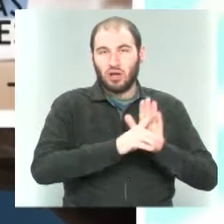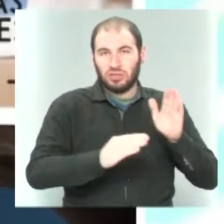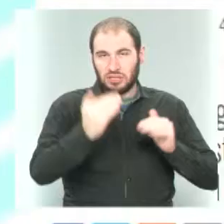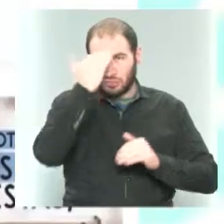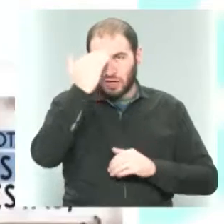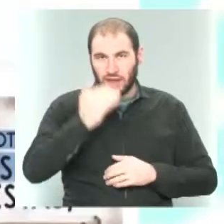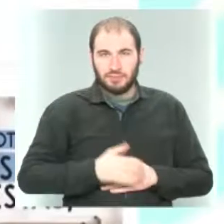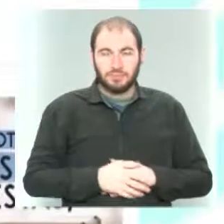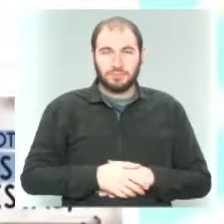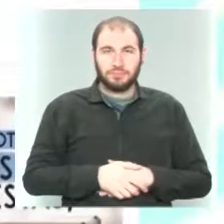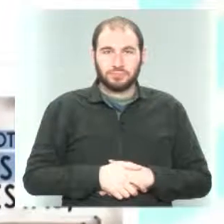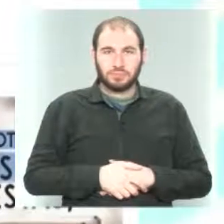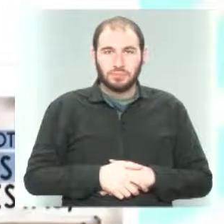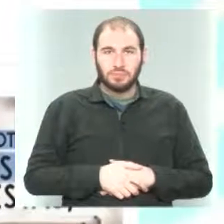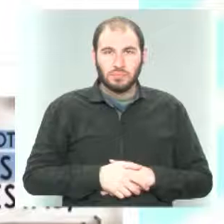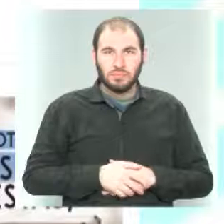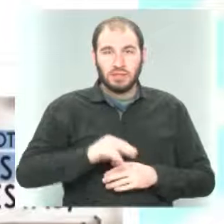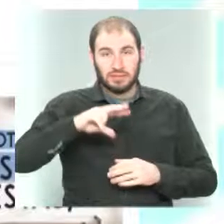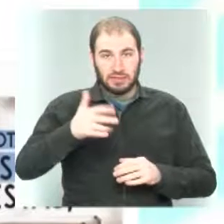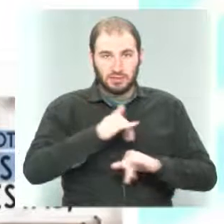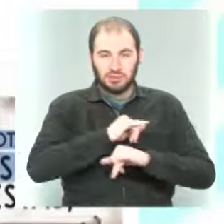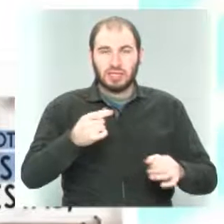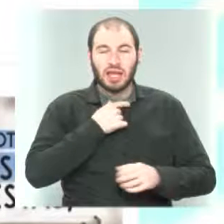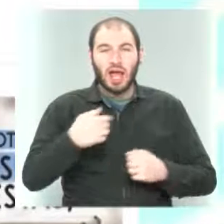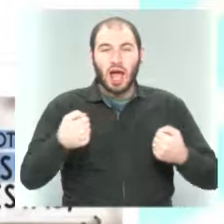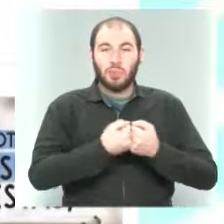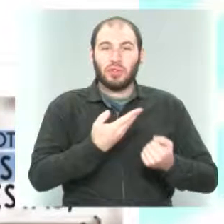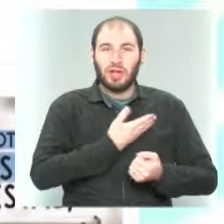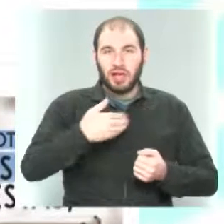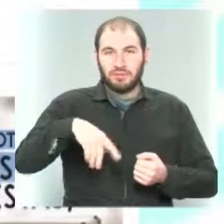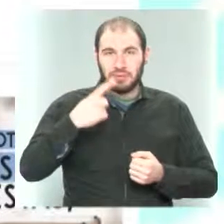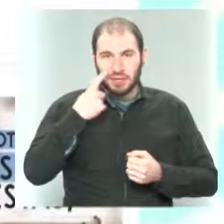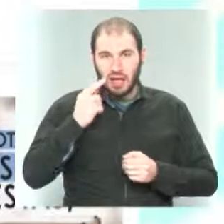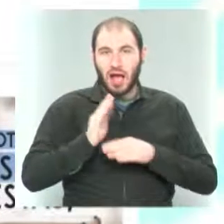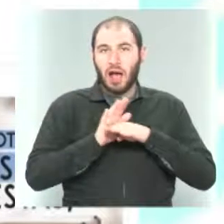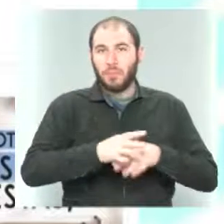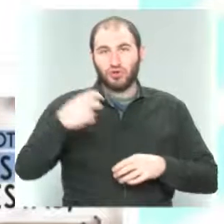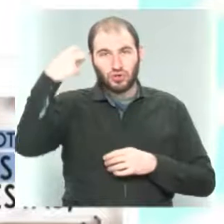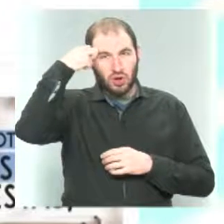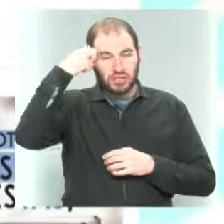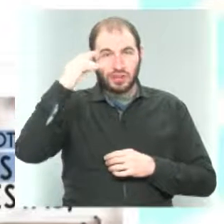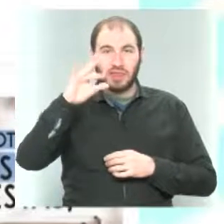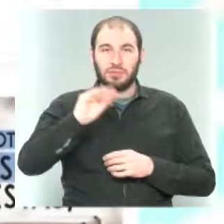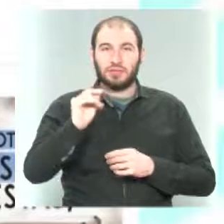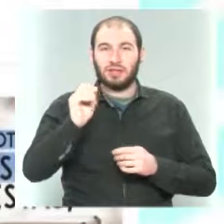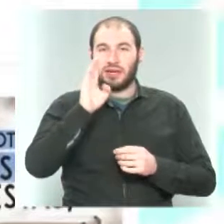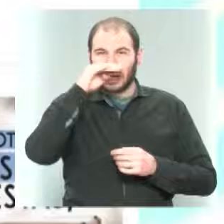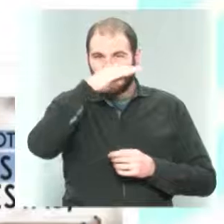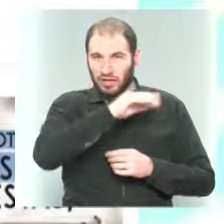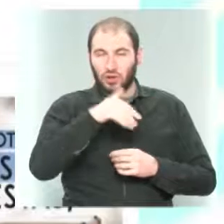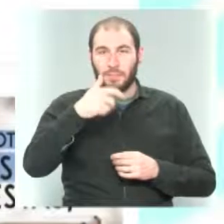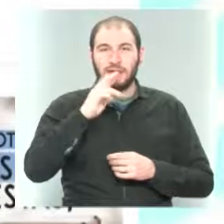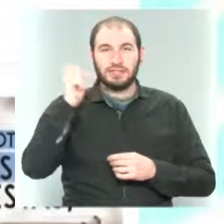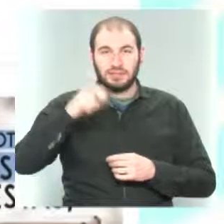Constitucionales. La tercera noticia, quieren que el acuerdo con el FMI tenga el aval del Congreso. El diputado rionegrino